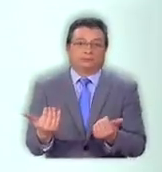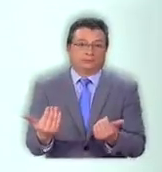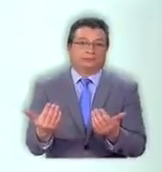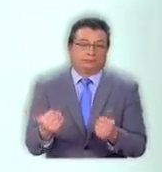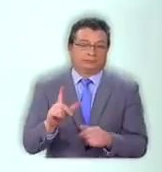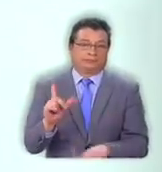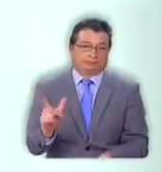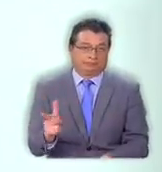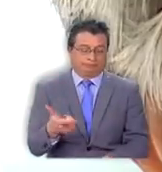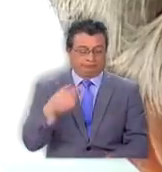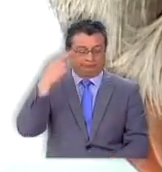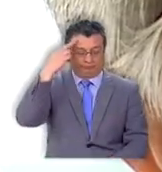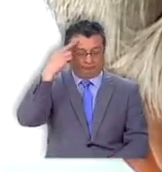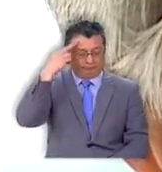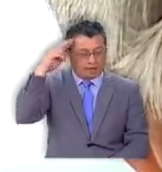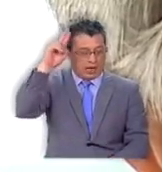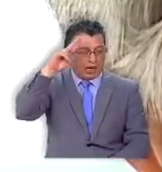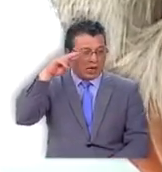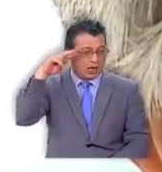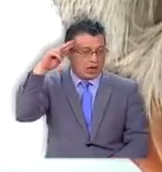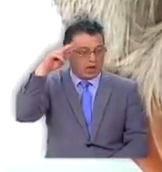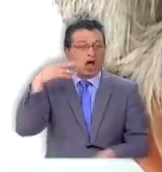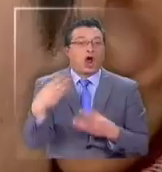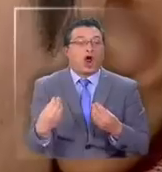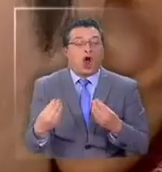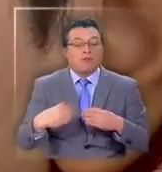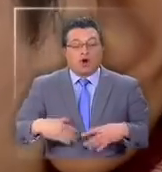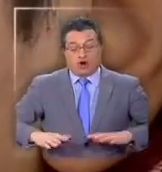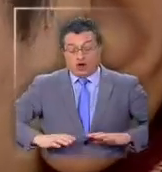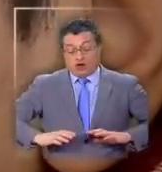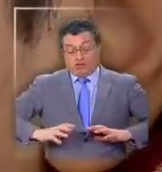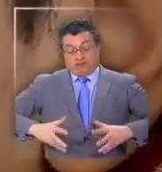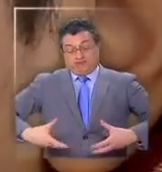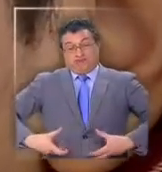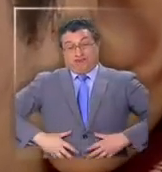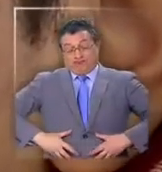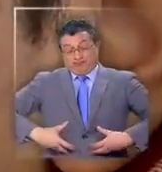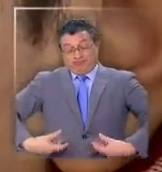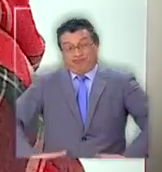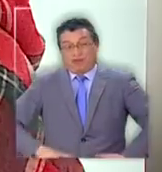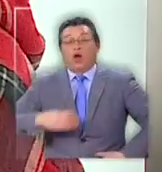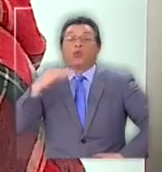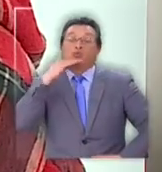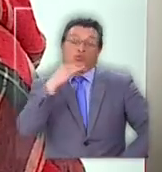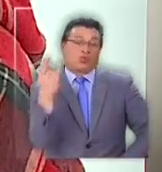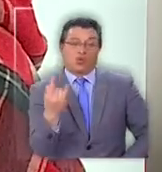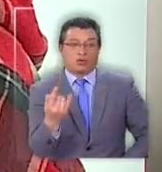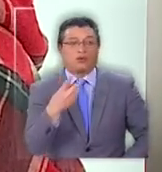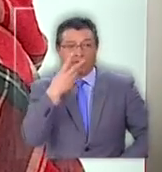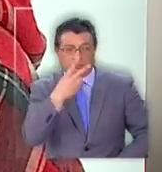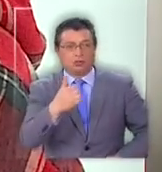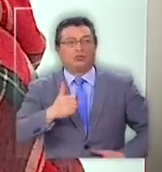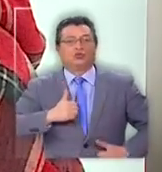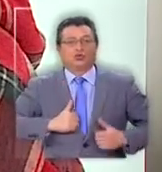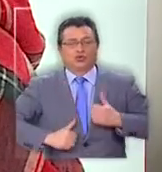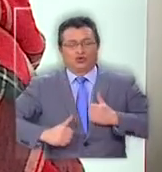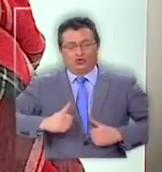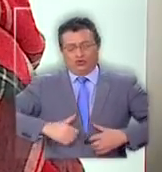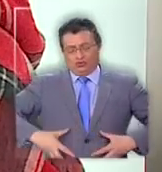en la que reflexionan de cómo y por qué esta abdominoplastía era urgente y necesaria. Verla sufrir con